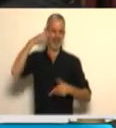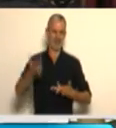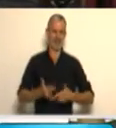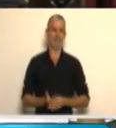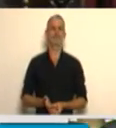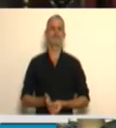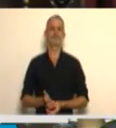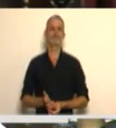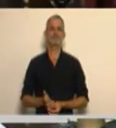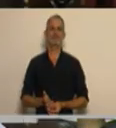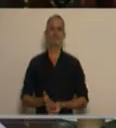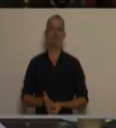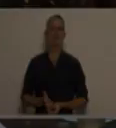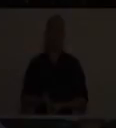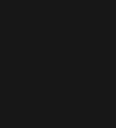Gracias.